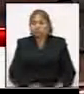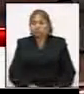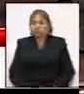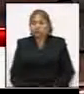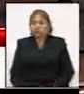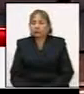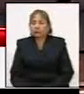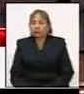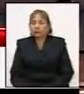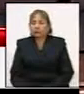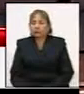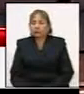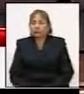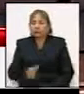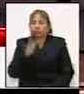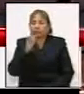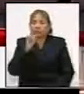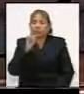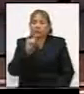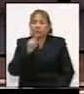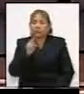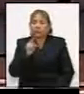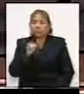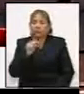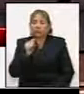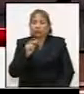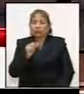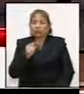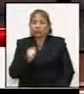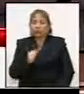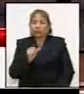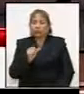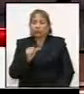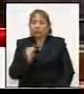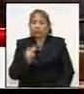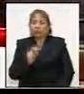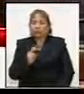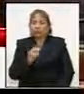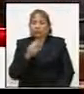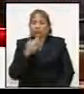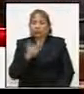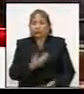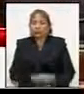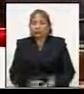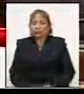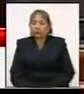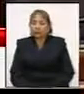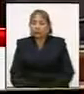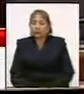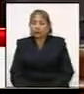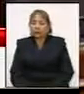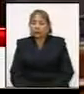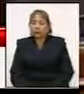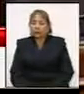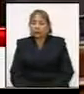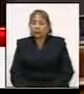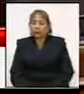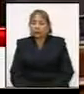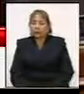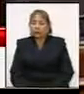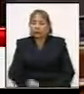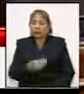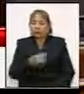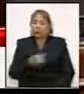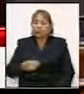gracias, congresista Lizana. Continúa en uso la palabra la congresista Saavedra. Muchas gracias, presidente. Hablar del Ministerio de